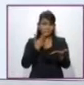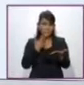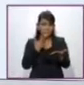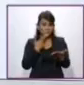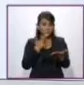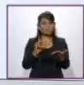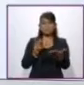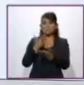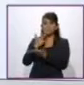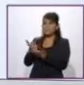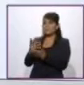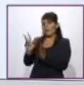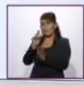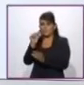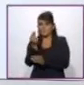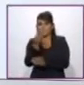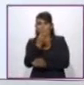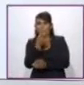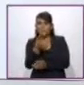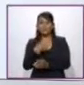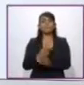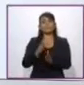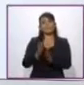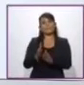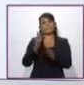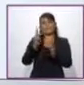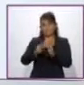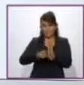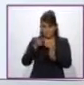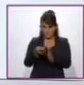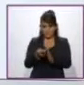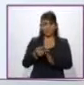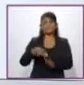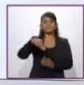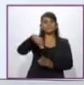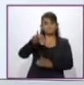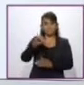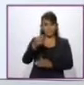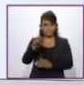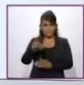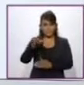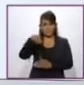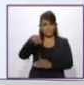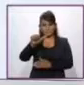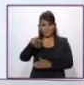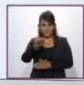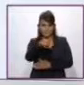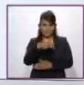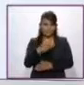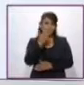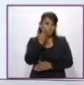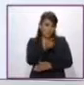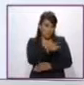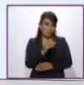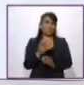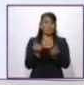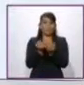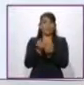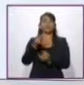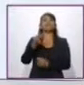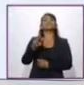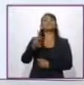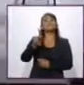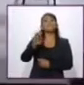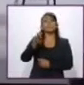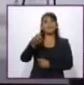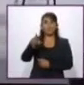al segmento anterior para darle voz al candidato Miguel Nava Alvarado y también la invitación está Penélope, por si acaso quisiera usted también,